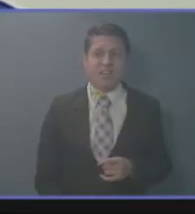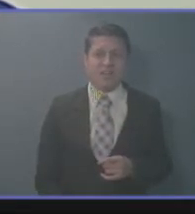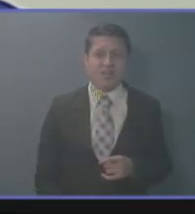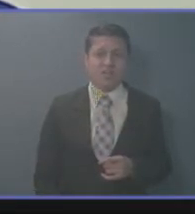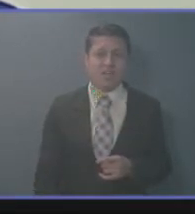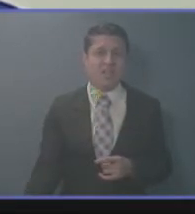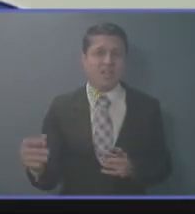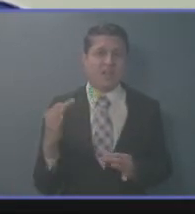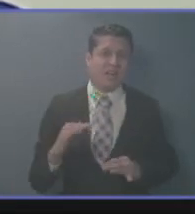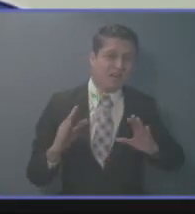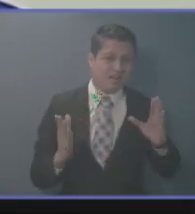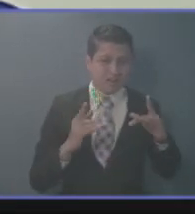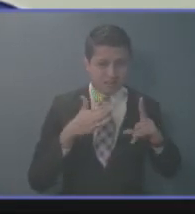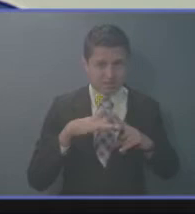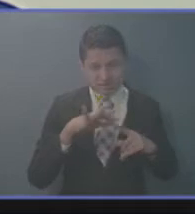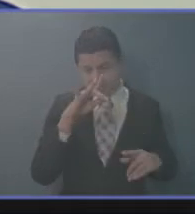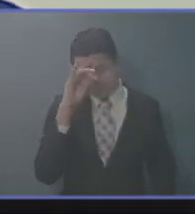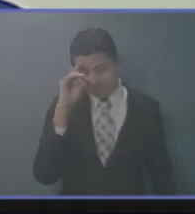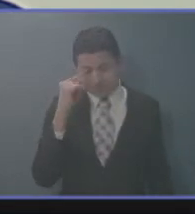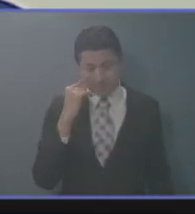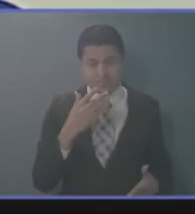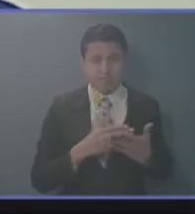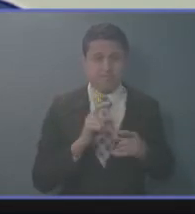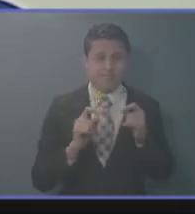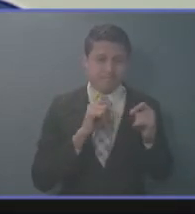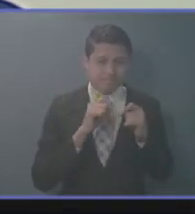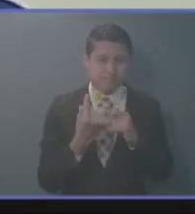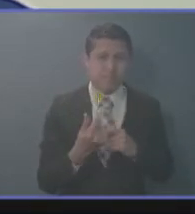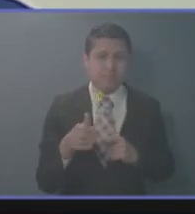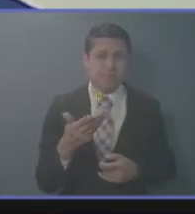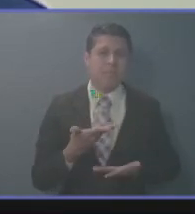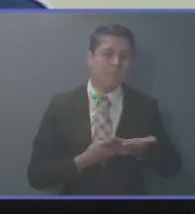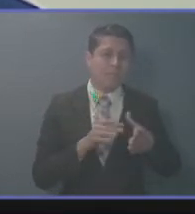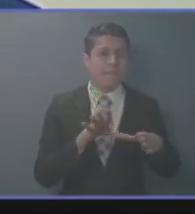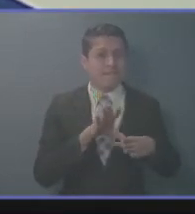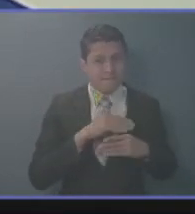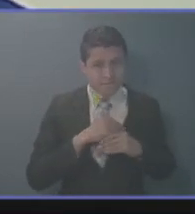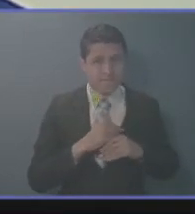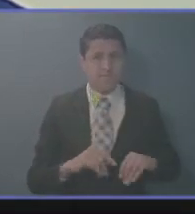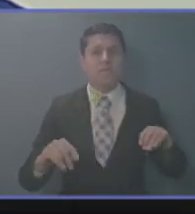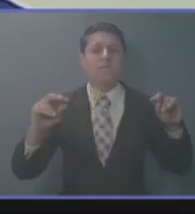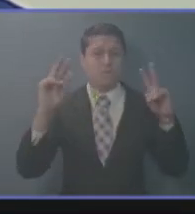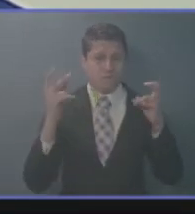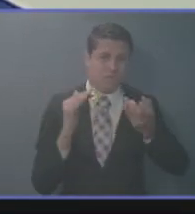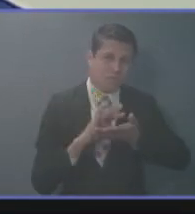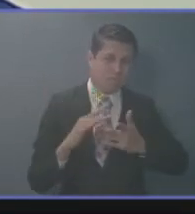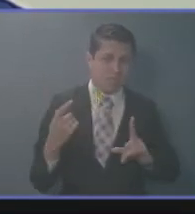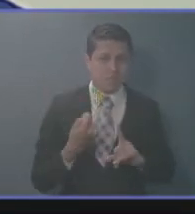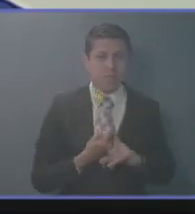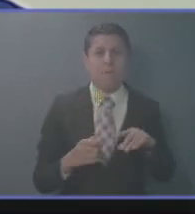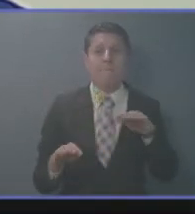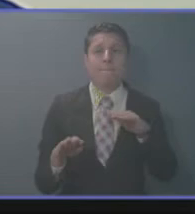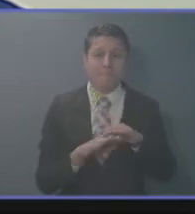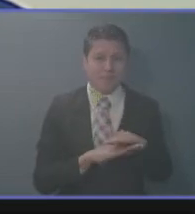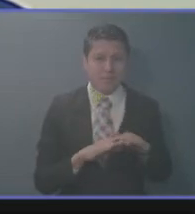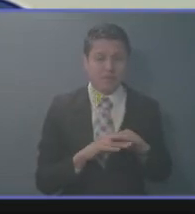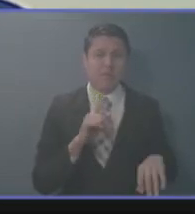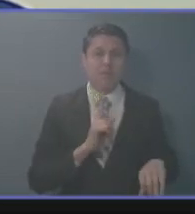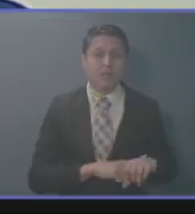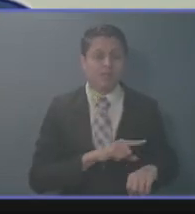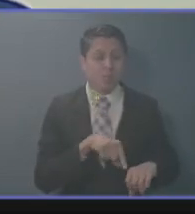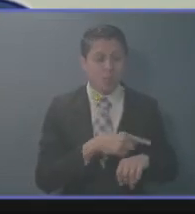en lo referente a las condiciones de trabajo aceptable con respecto al salario mínimo, horas de